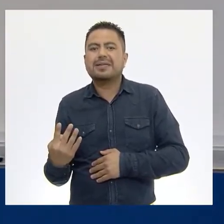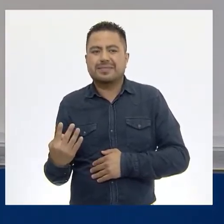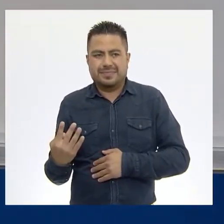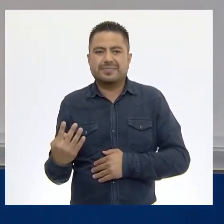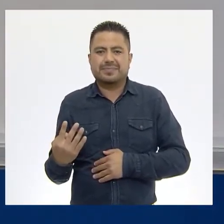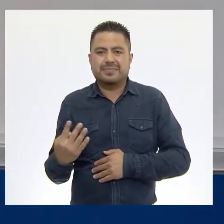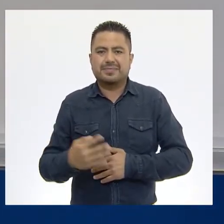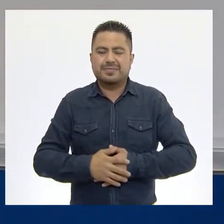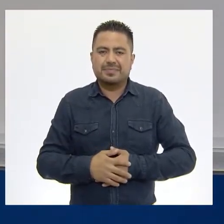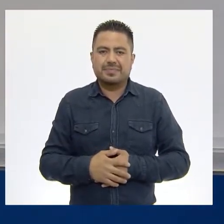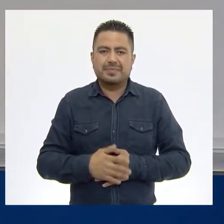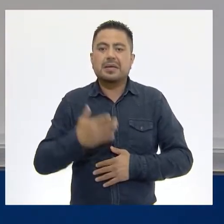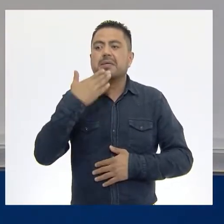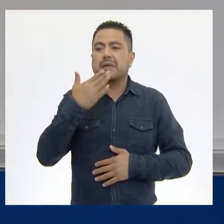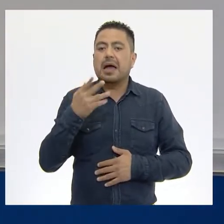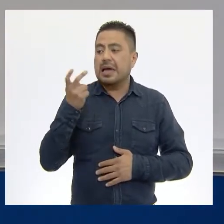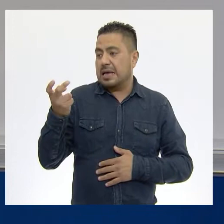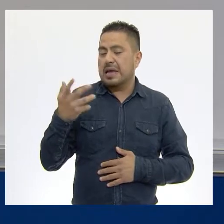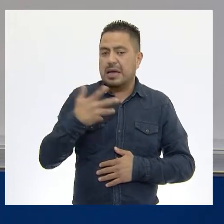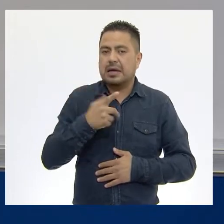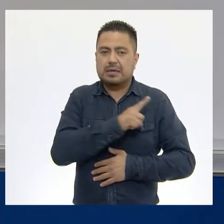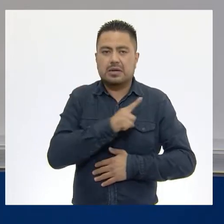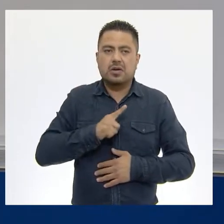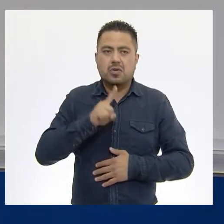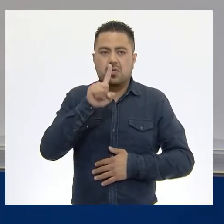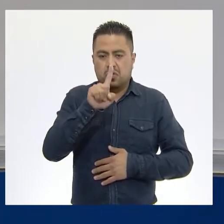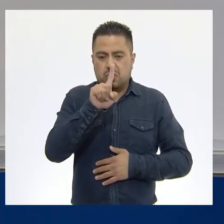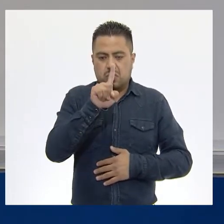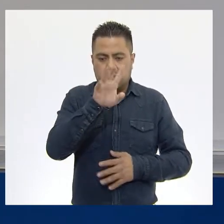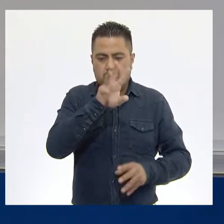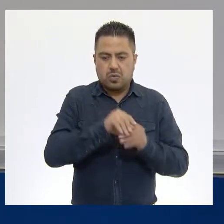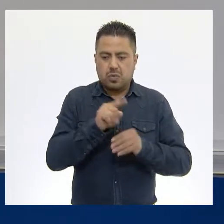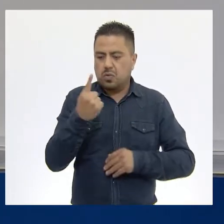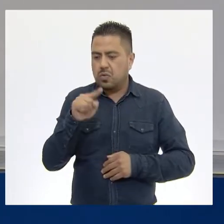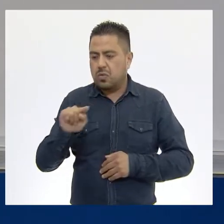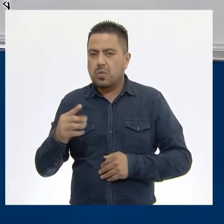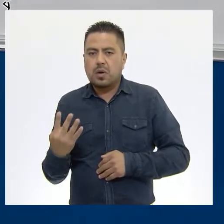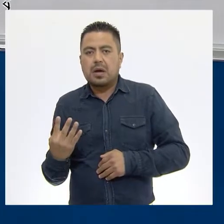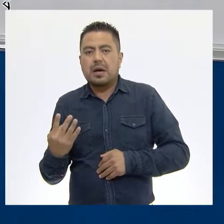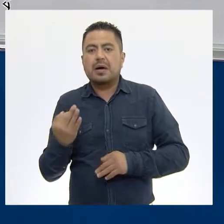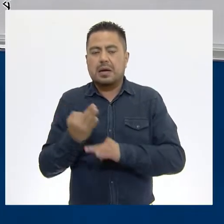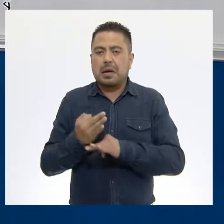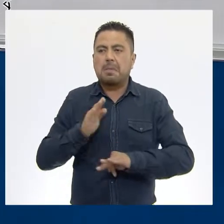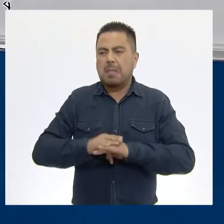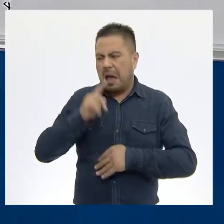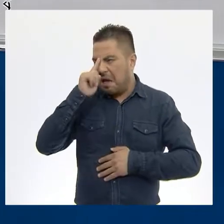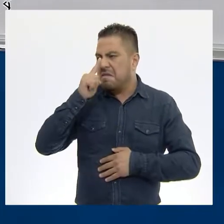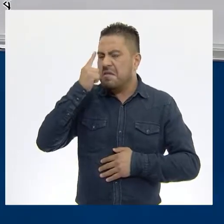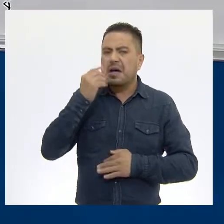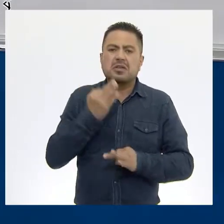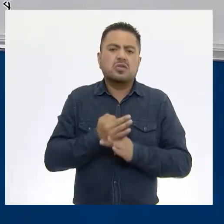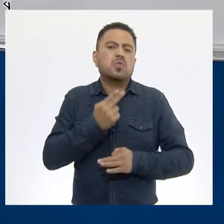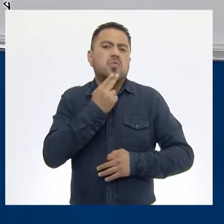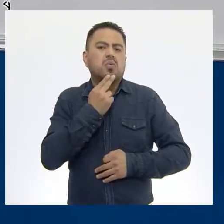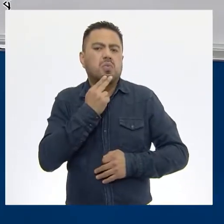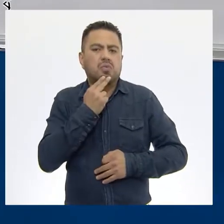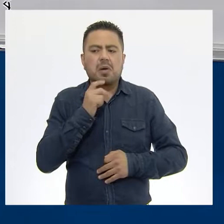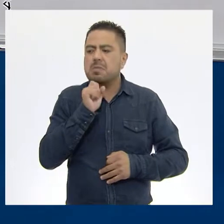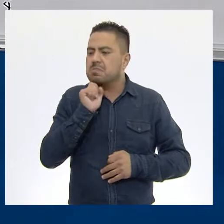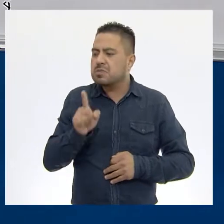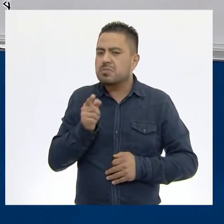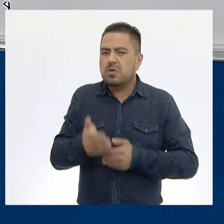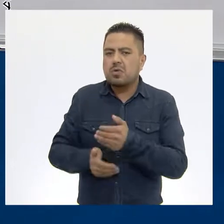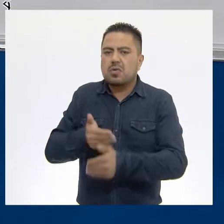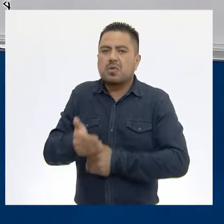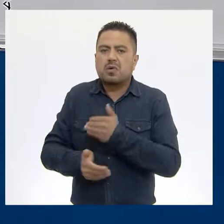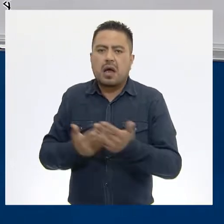Muy bien. Entonces aquí tendríamos un entero 1/4. Sería un poquito más fácil utilizando el mismo procedimiento